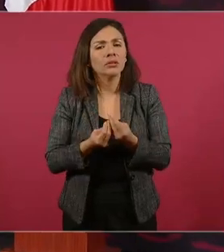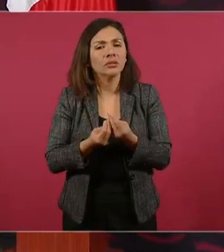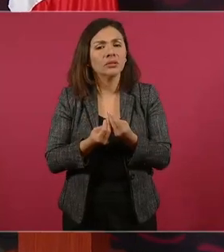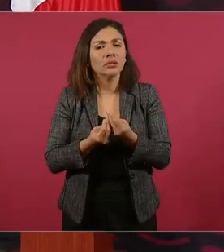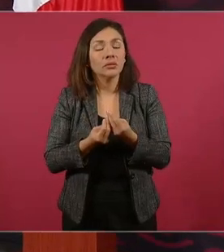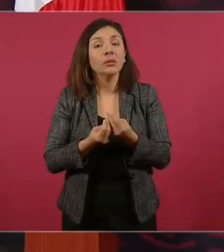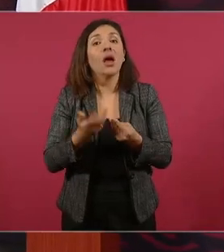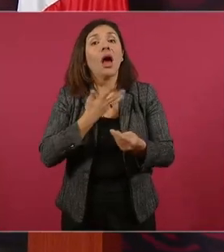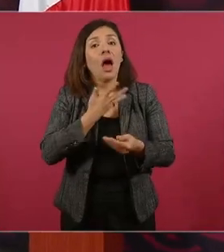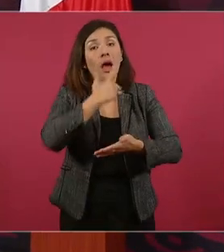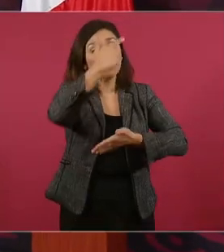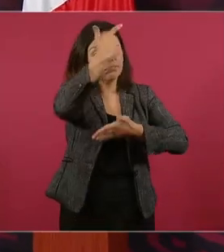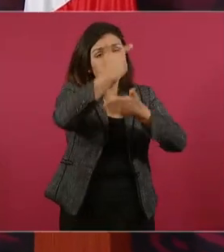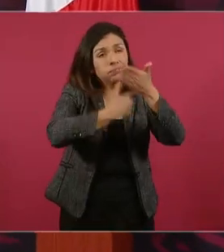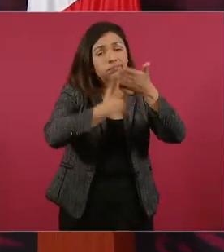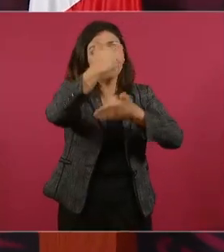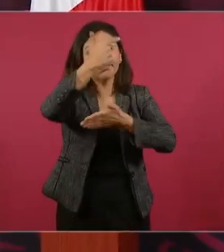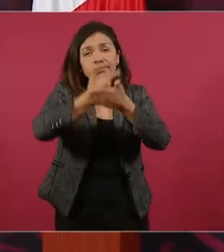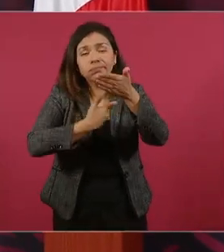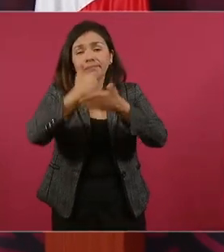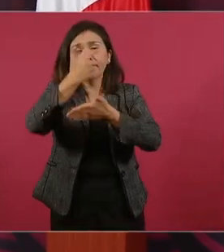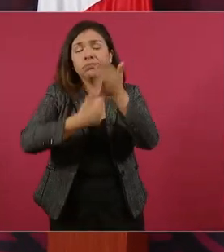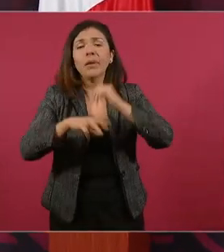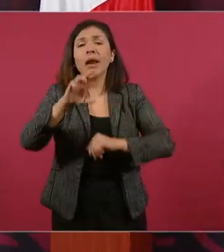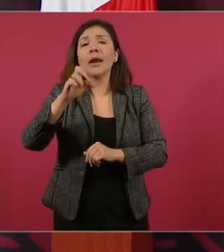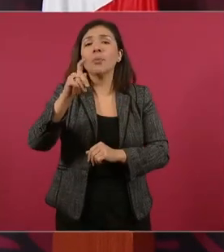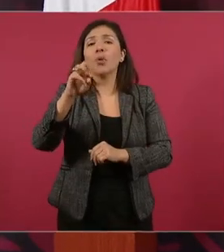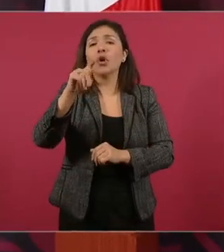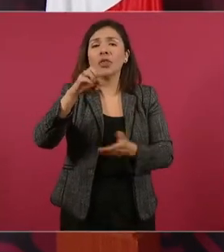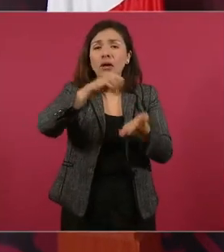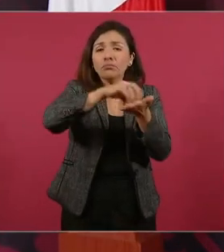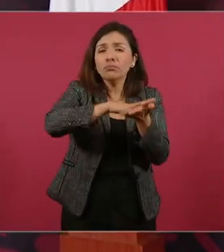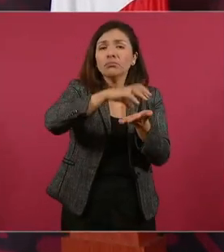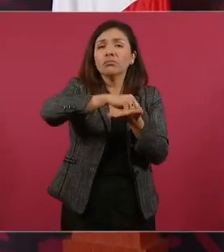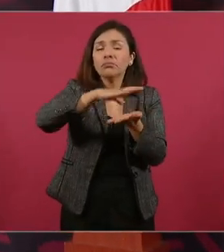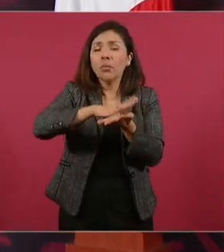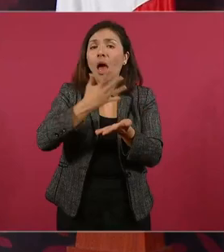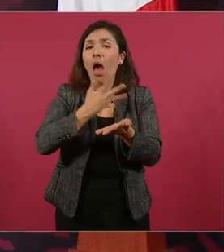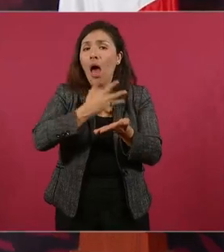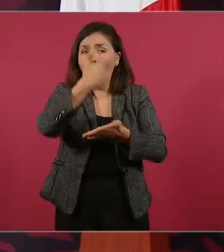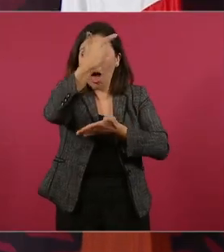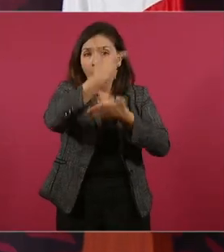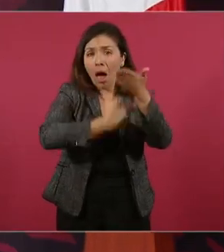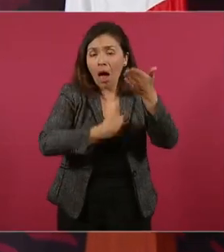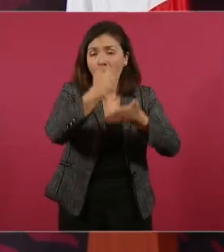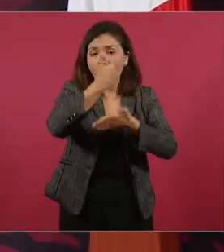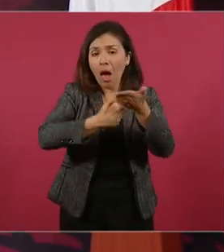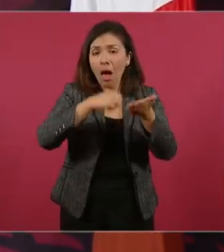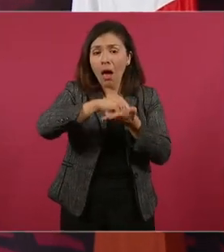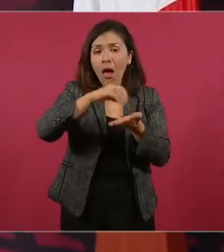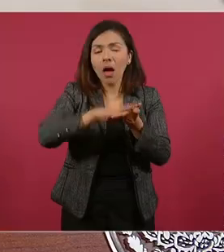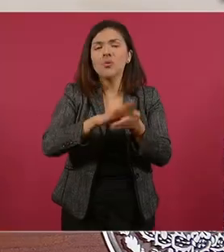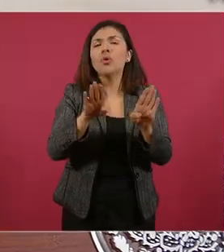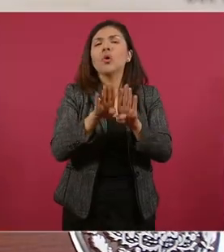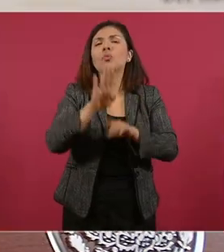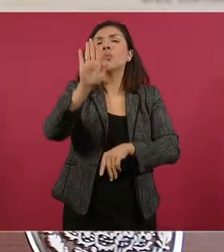Y se está llevando un reporte y se están haciendo como